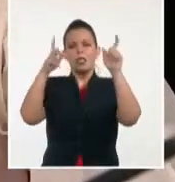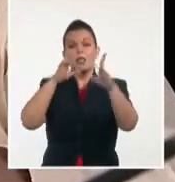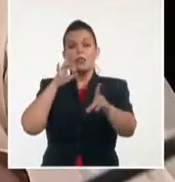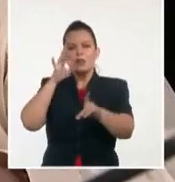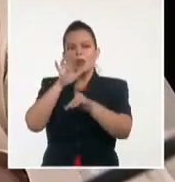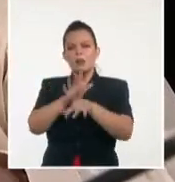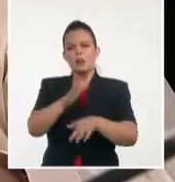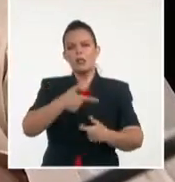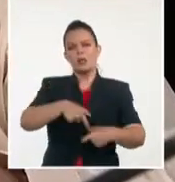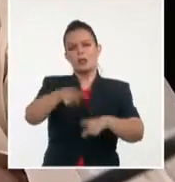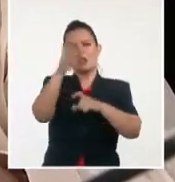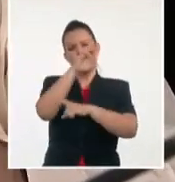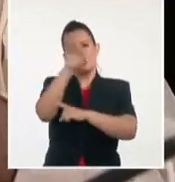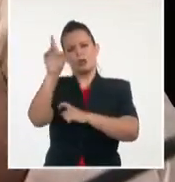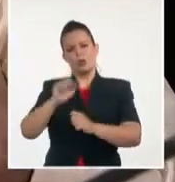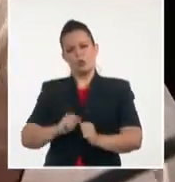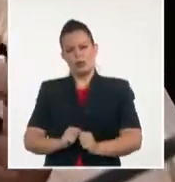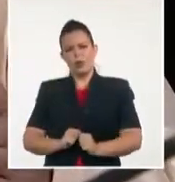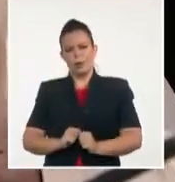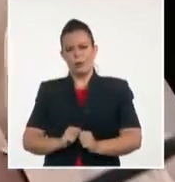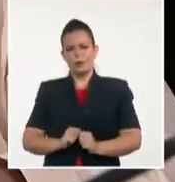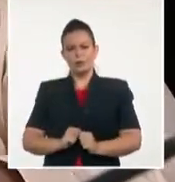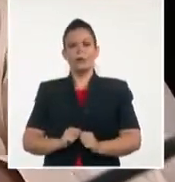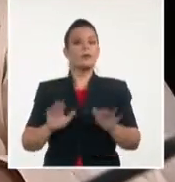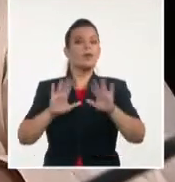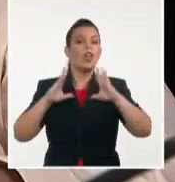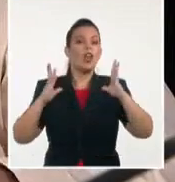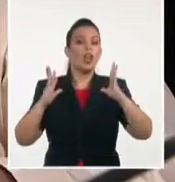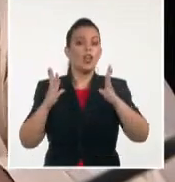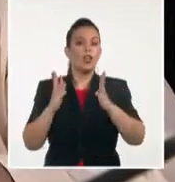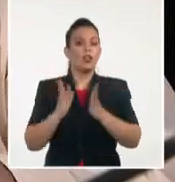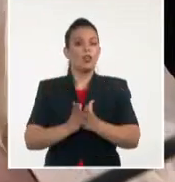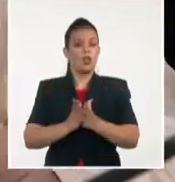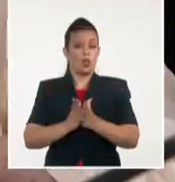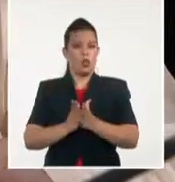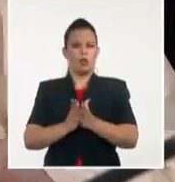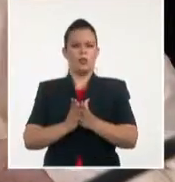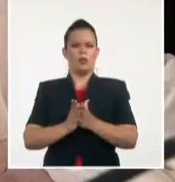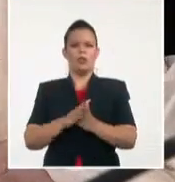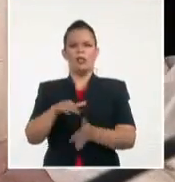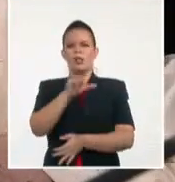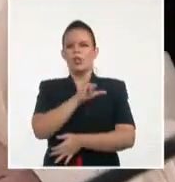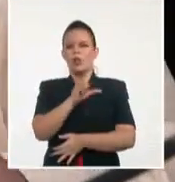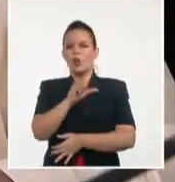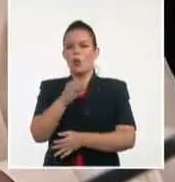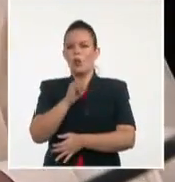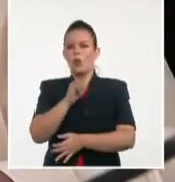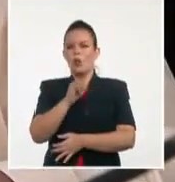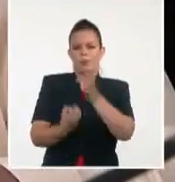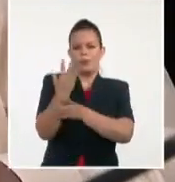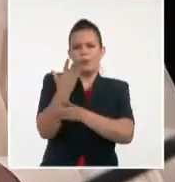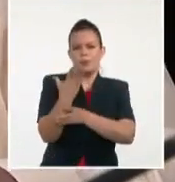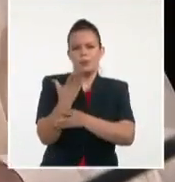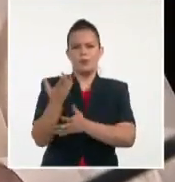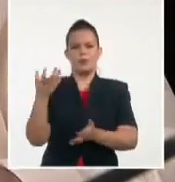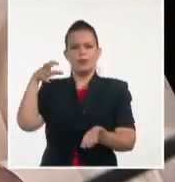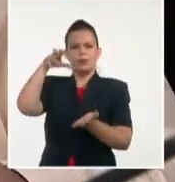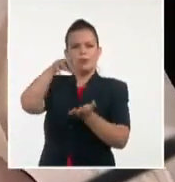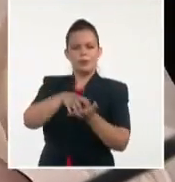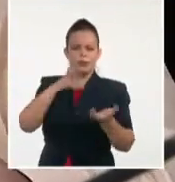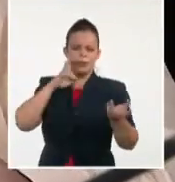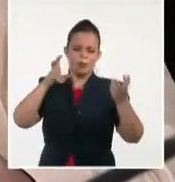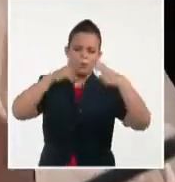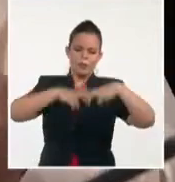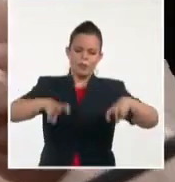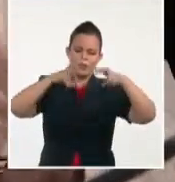papel de la entonces la casi que recién creada también Academia de Ciencia y de su primer presidente, el doctor